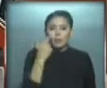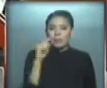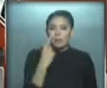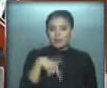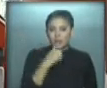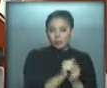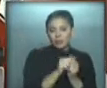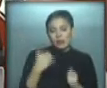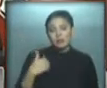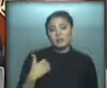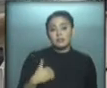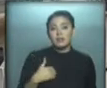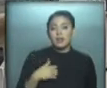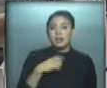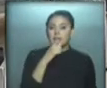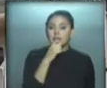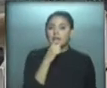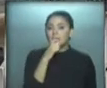Argentina. Si uno,